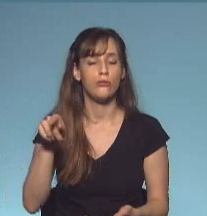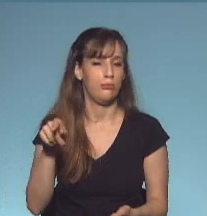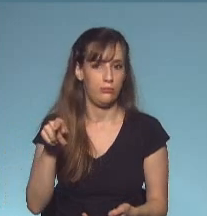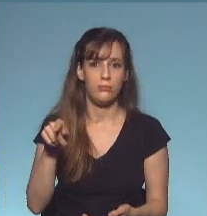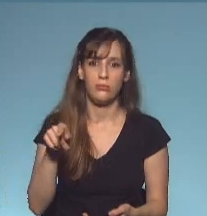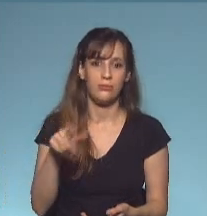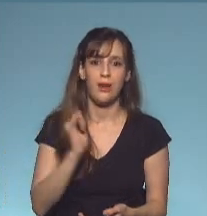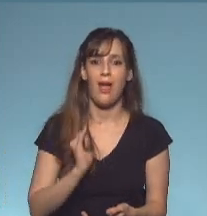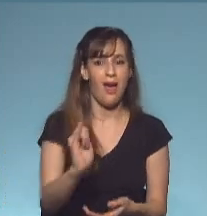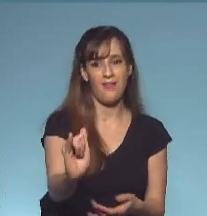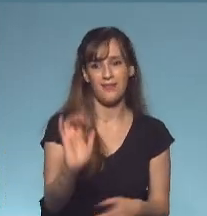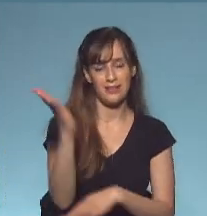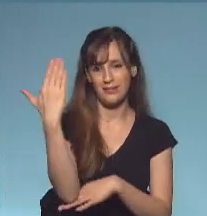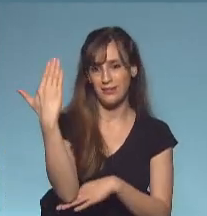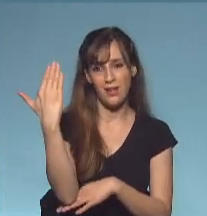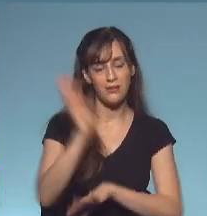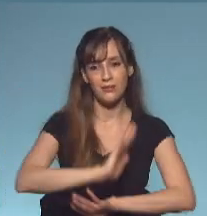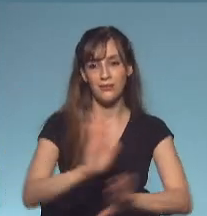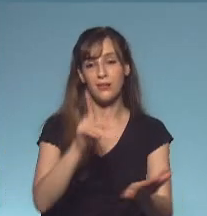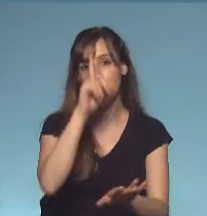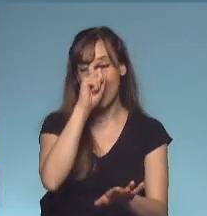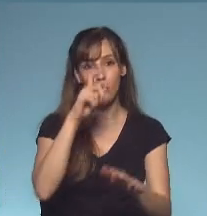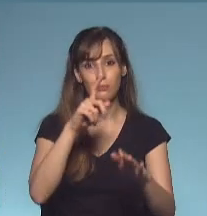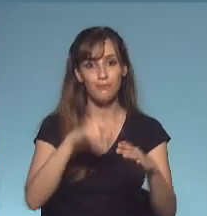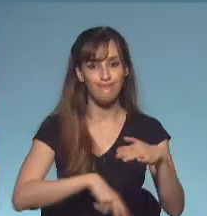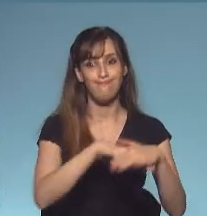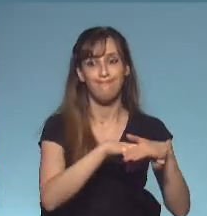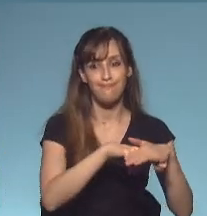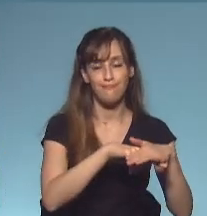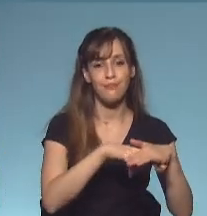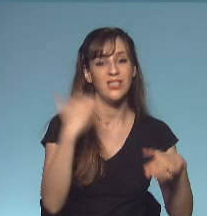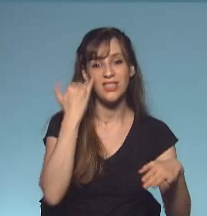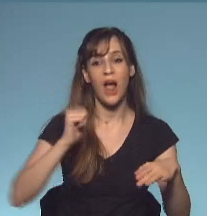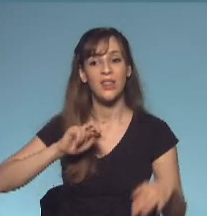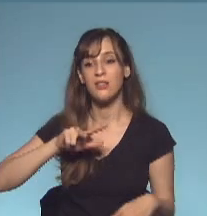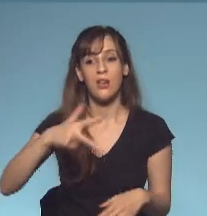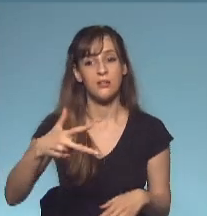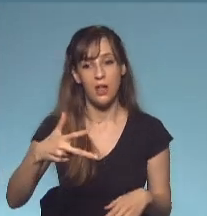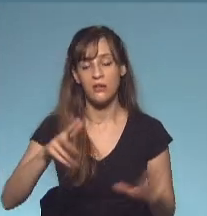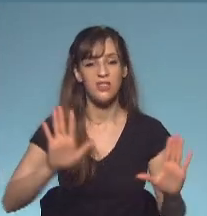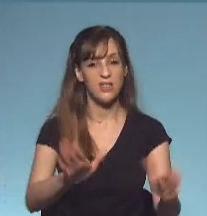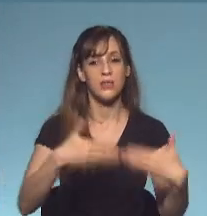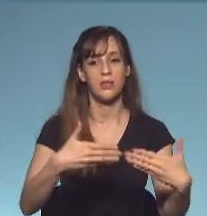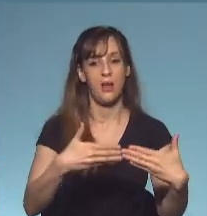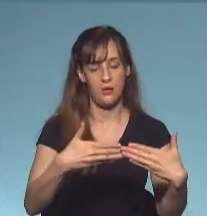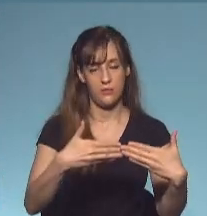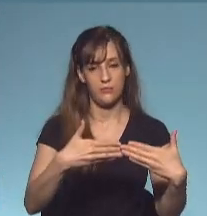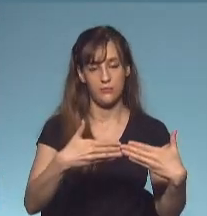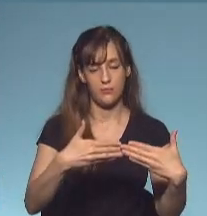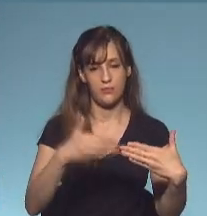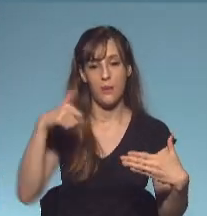le saturaba el sistema sanitario, el tercer cierre a nivel nacional, a finales de